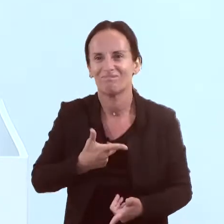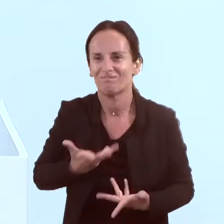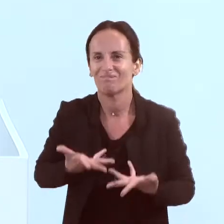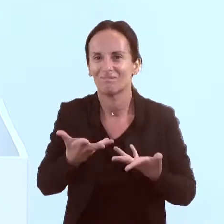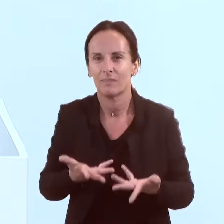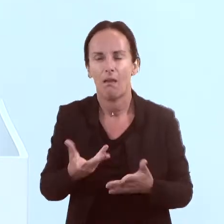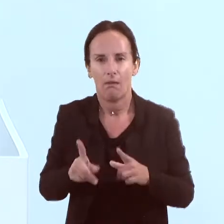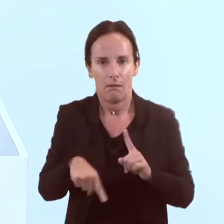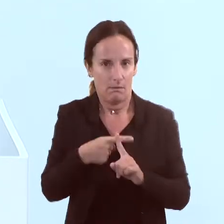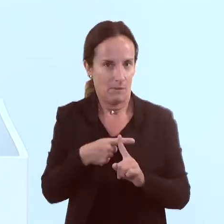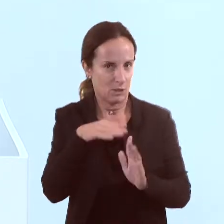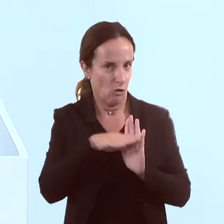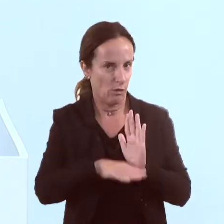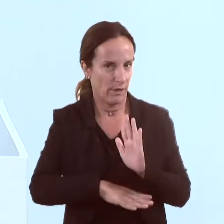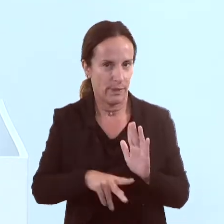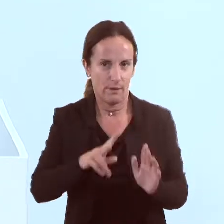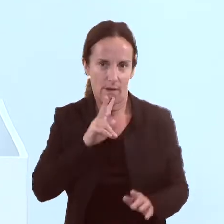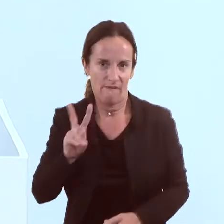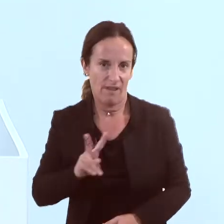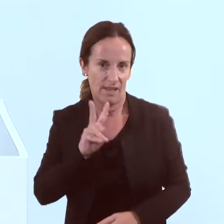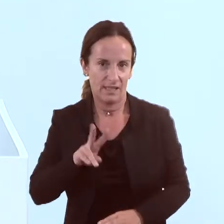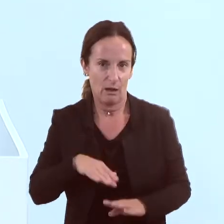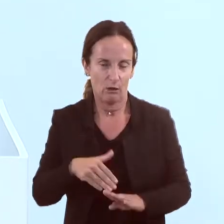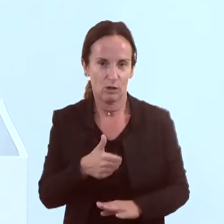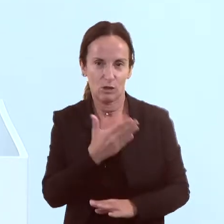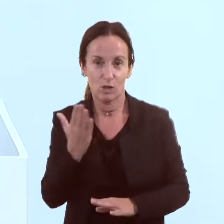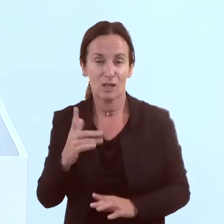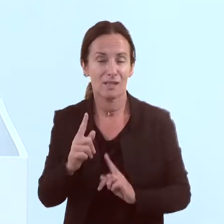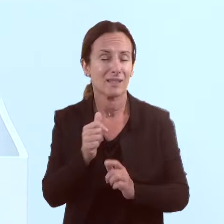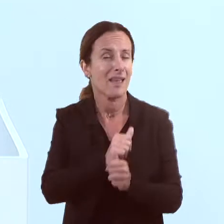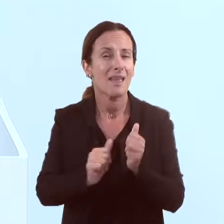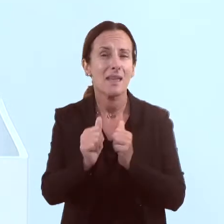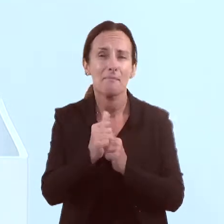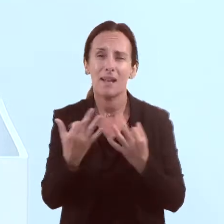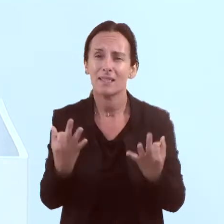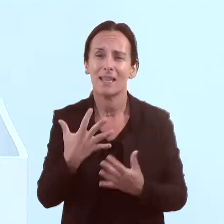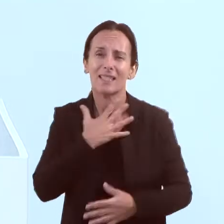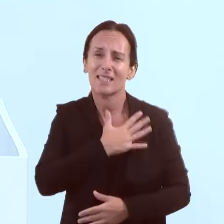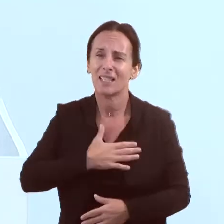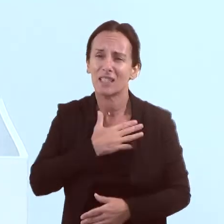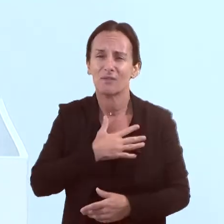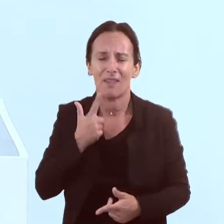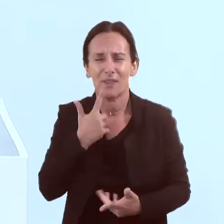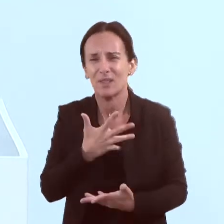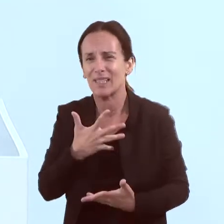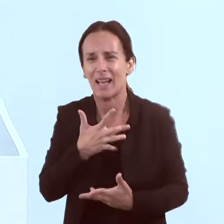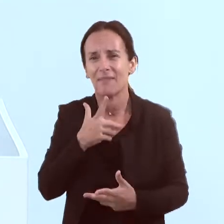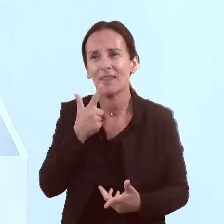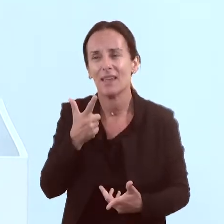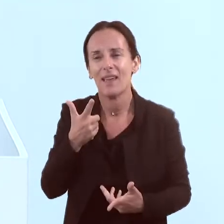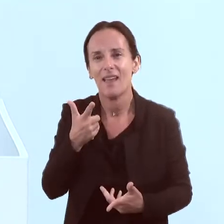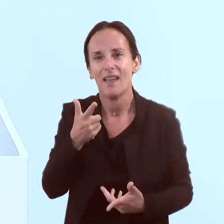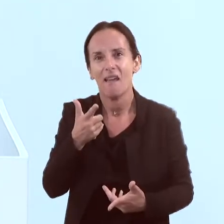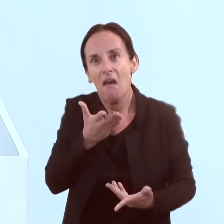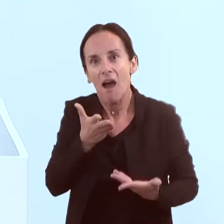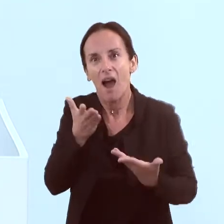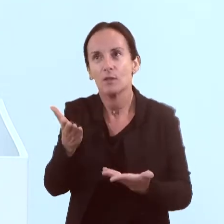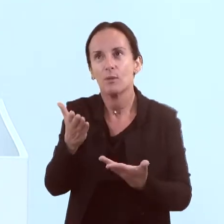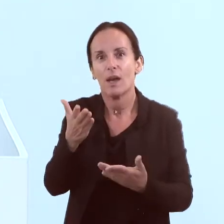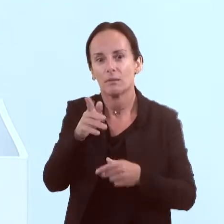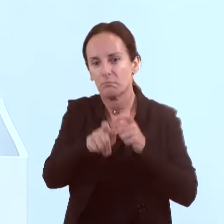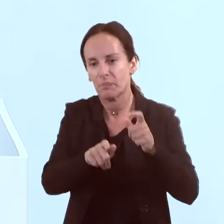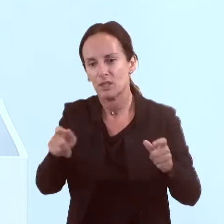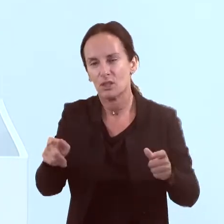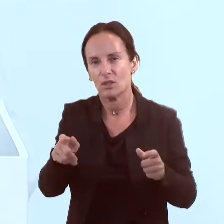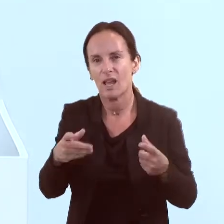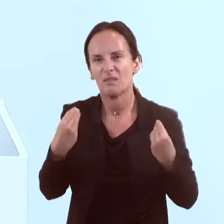además unas condiciones muy ventajosas y, sobre todo, de verdad, la satisfacción enorme de poder contribuir a que haya personas que dejen de malvivir